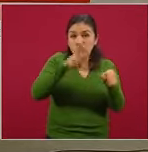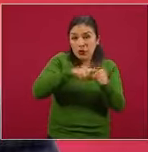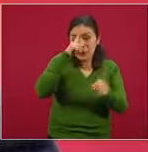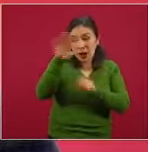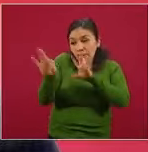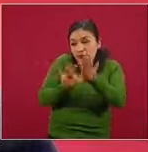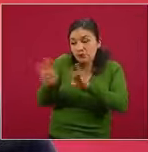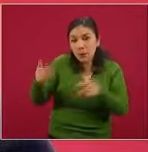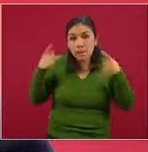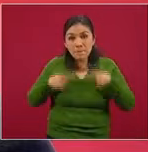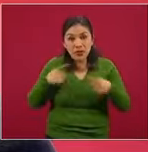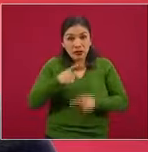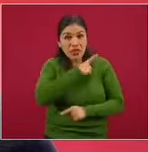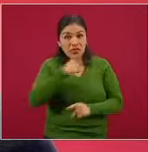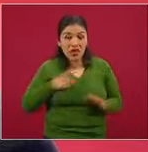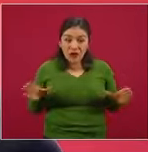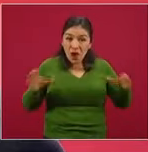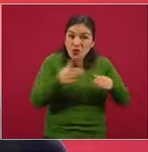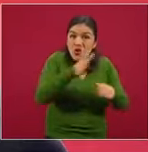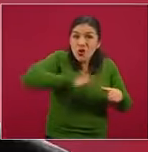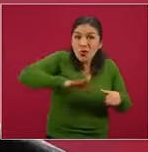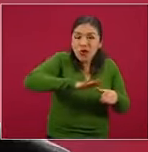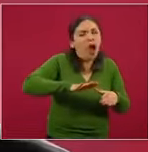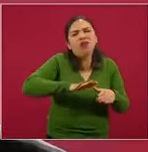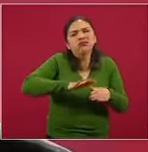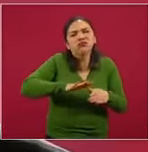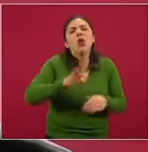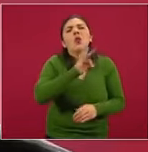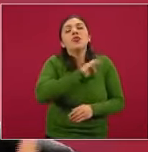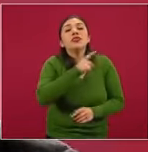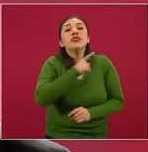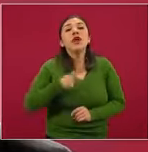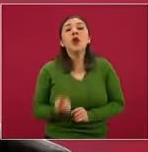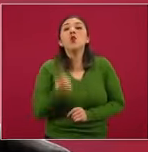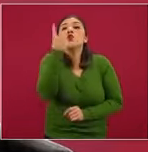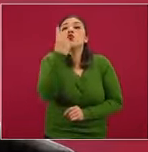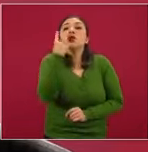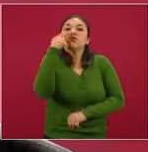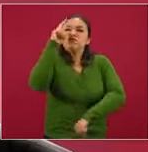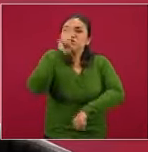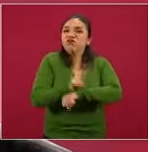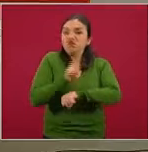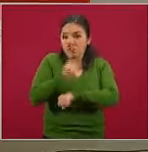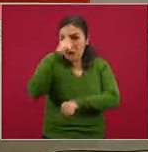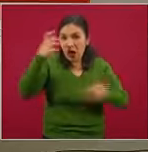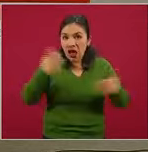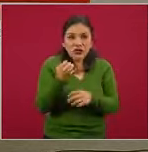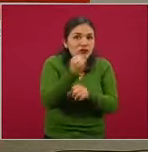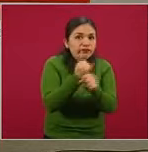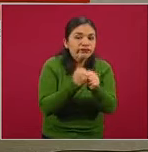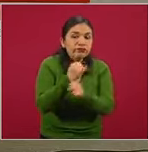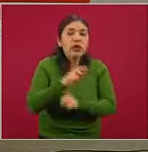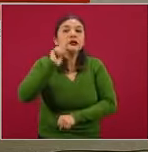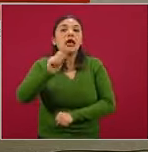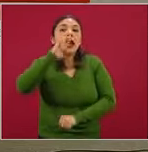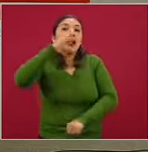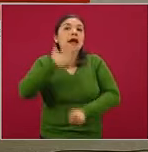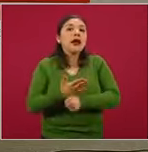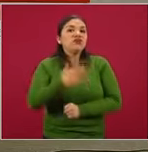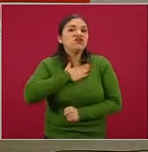personas tiene que tener el comité, pero tiene que haber un comité que avala toda la operación y que se hace